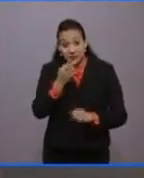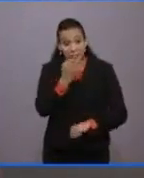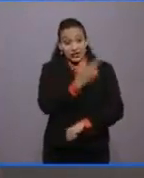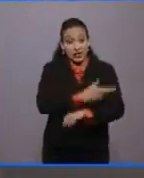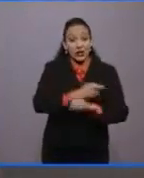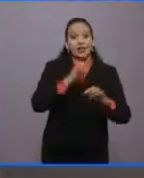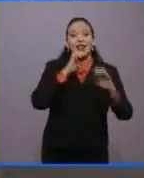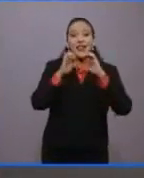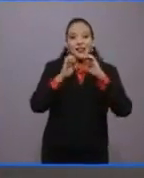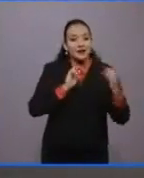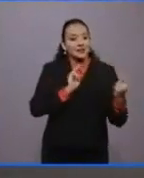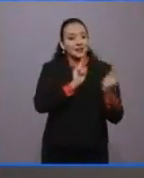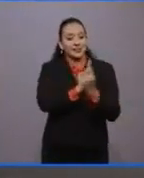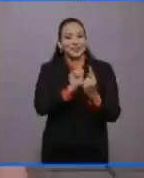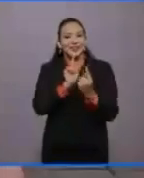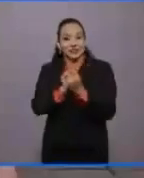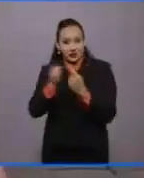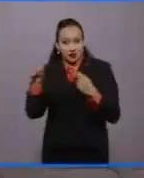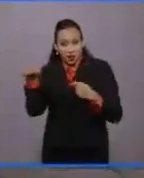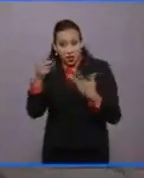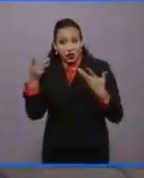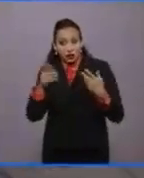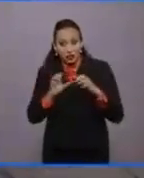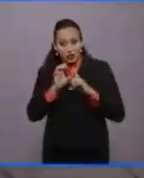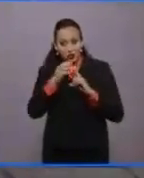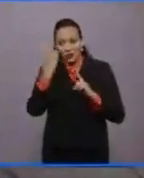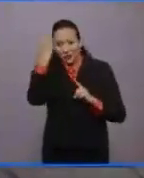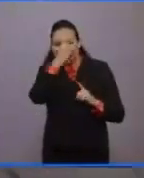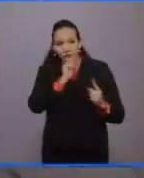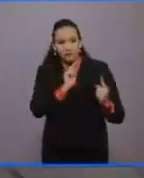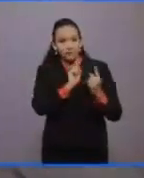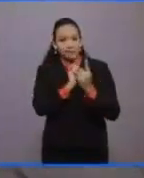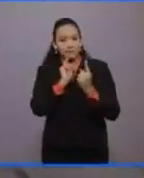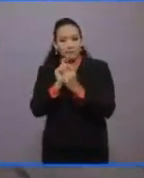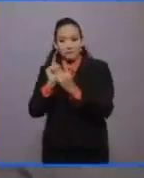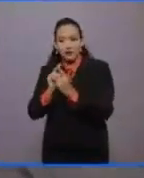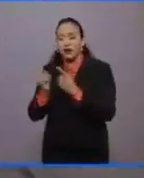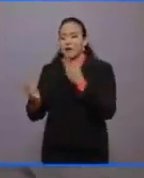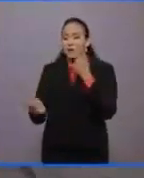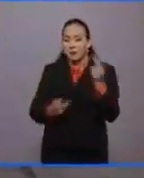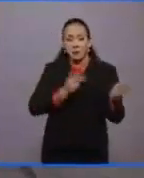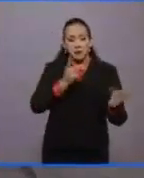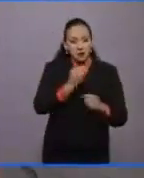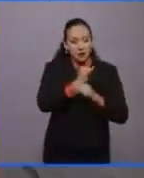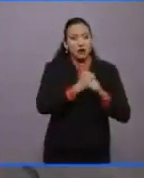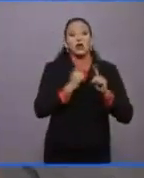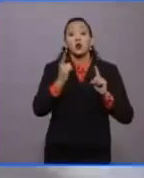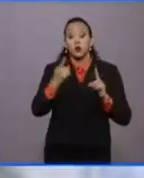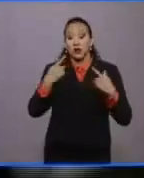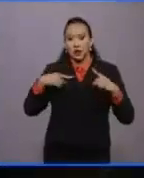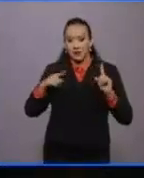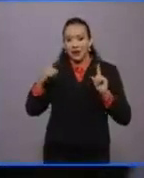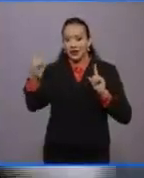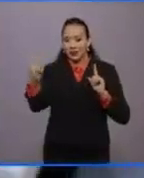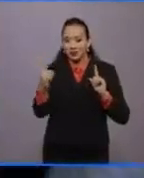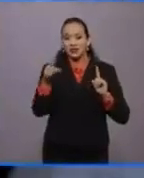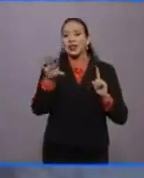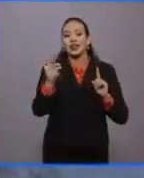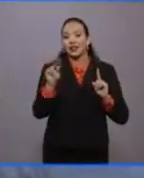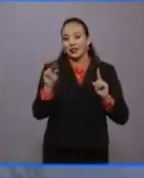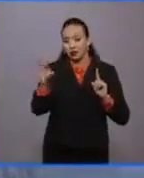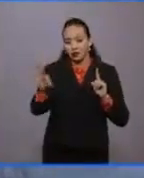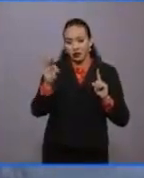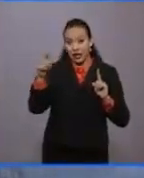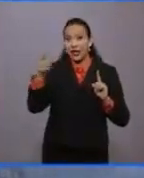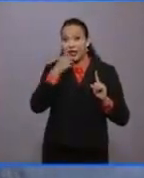procesos de entrevistas y postulación que realizaron los comités de evaluación, los cuales fueron impugnados por una persona aspirante que no fue